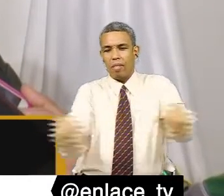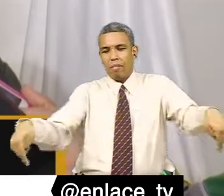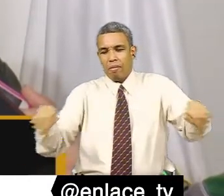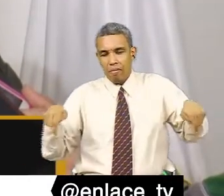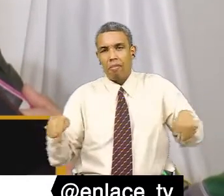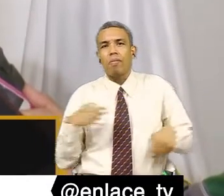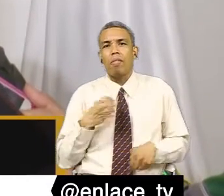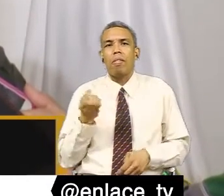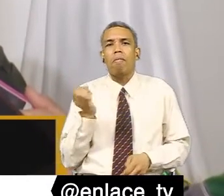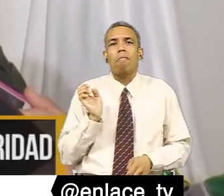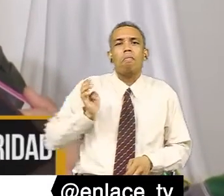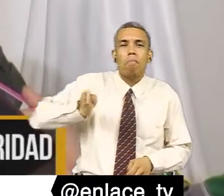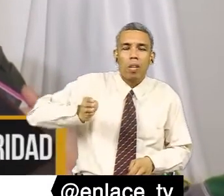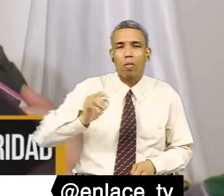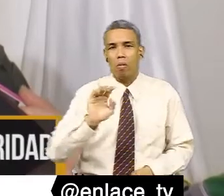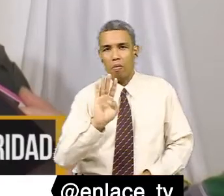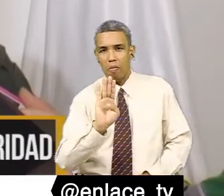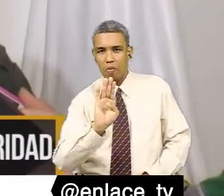la cuantía